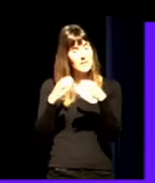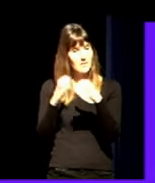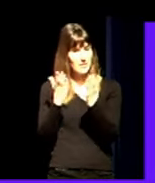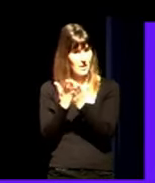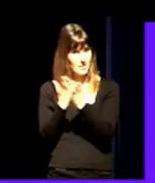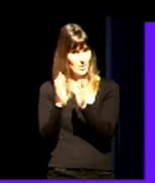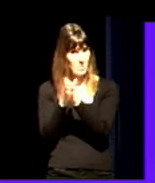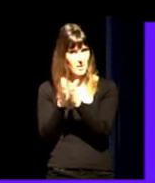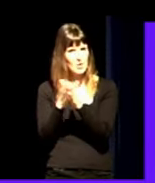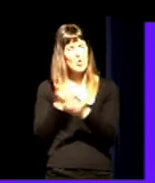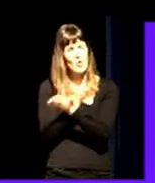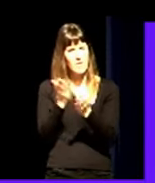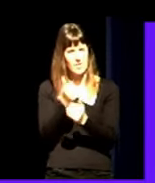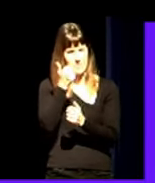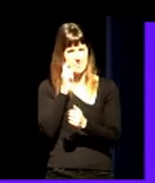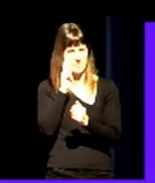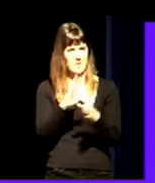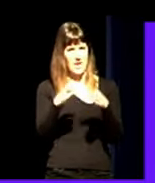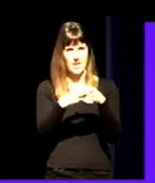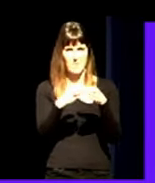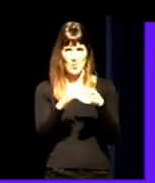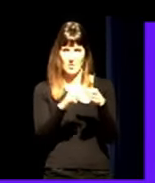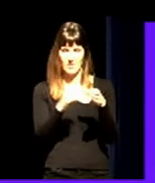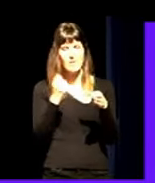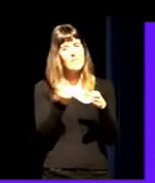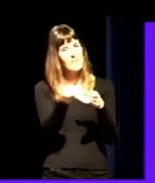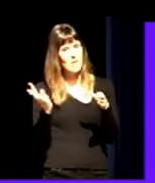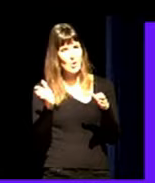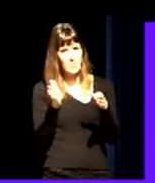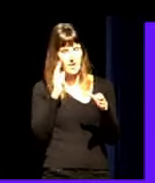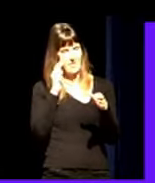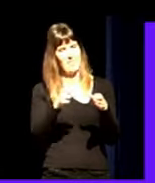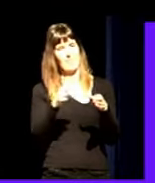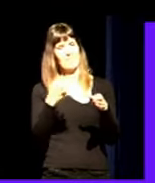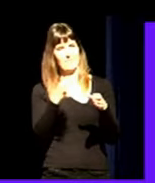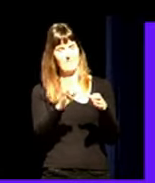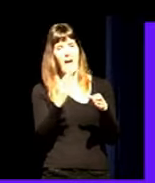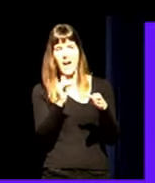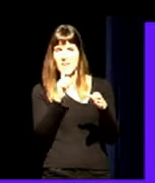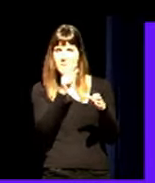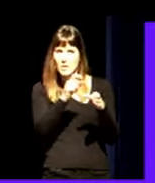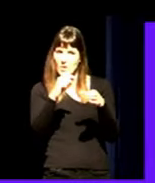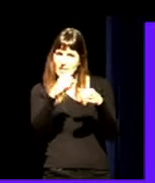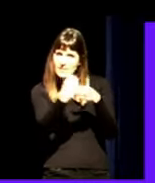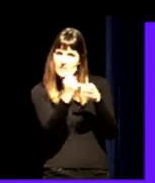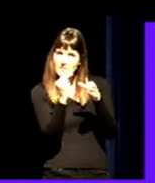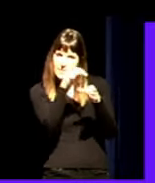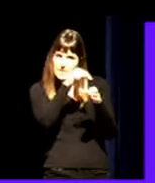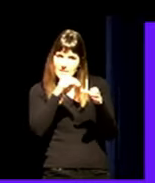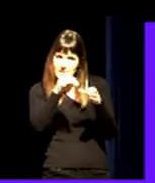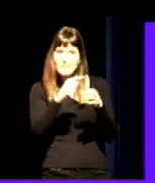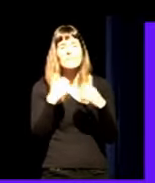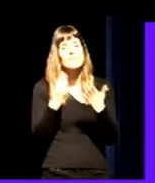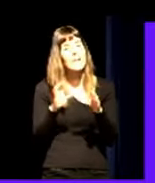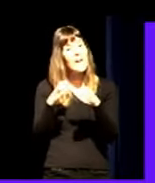confianza, porque es un modelo evidentemente más colectivo, ¿no? Y fundamentalmente ayuda mucho la formación de